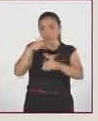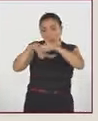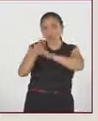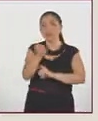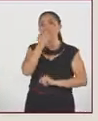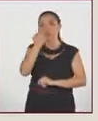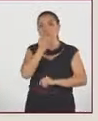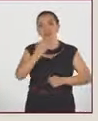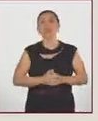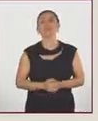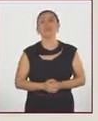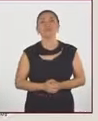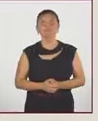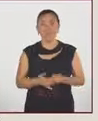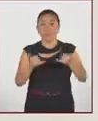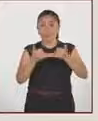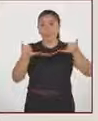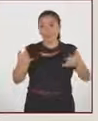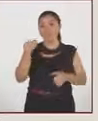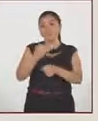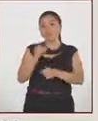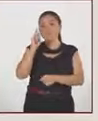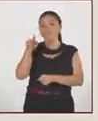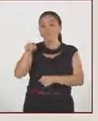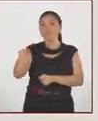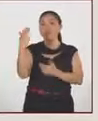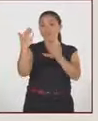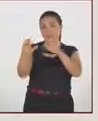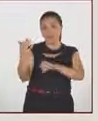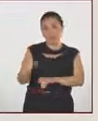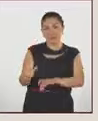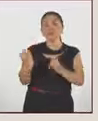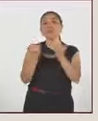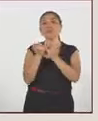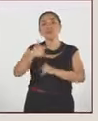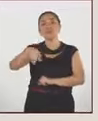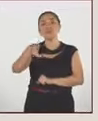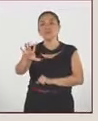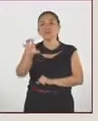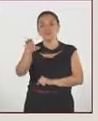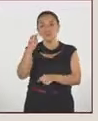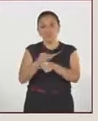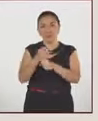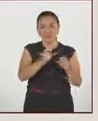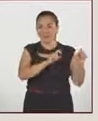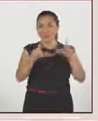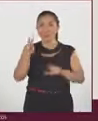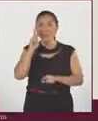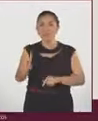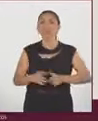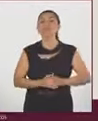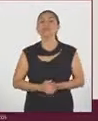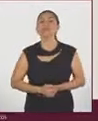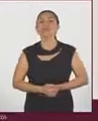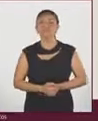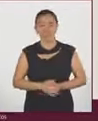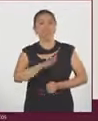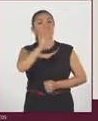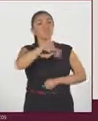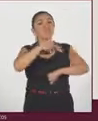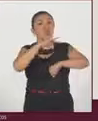planteles escolares. El enlace está disponible en el chat de comentarios, así como el código QR en pantalla. Doctor